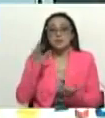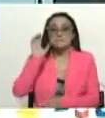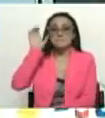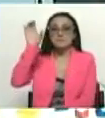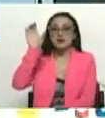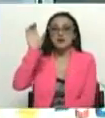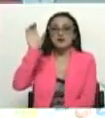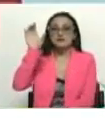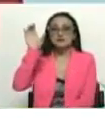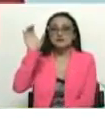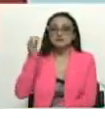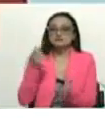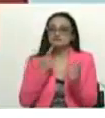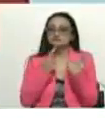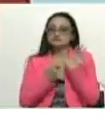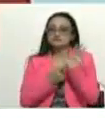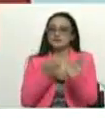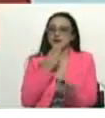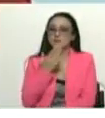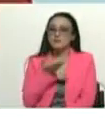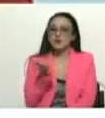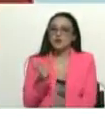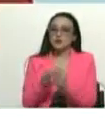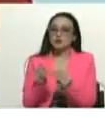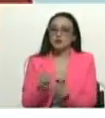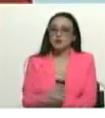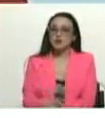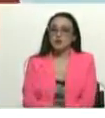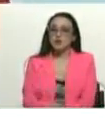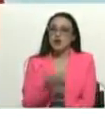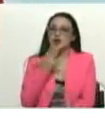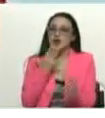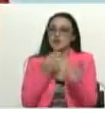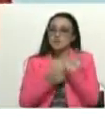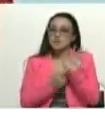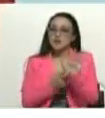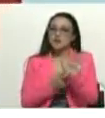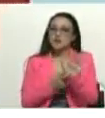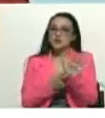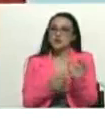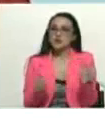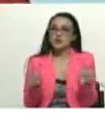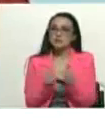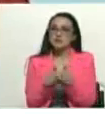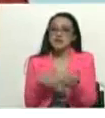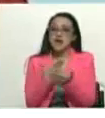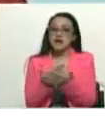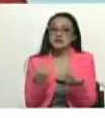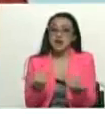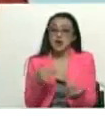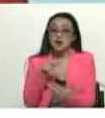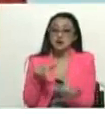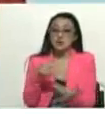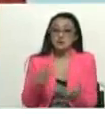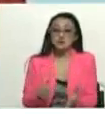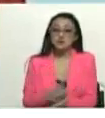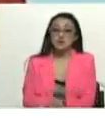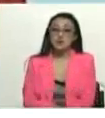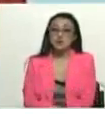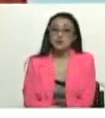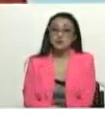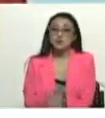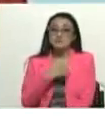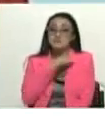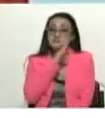y sembró el ejemplo en todos nosotros. Sembró un ejemplo que acompañaríamos hasta esta revolución. Y fue mi